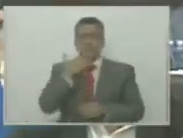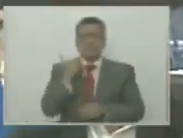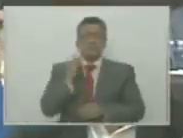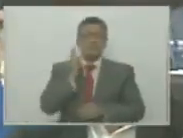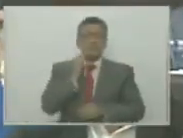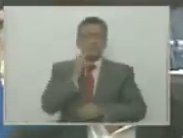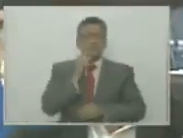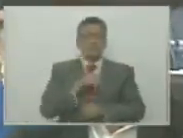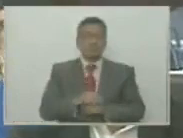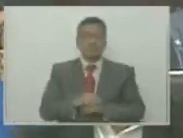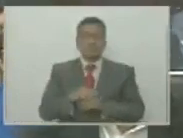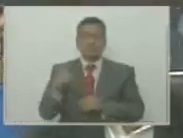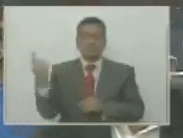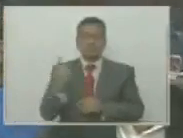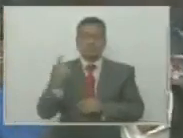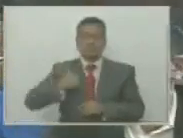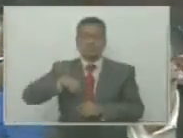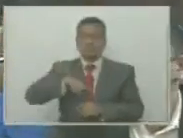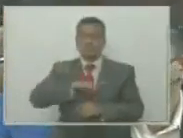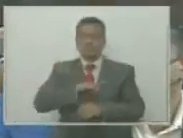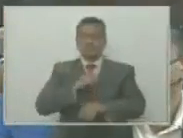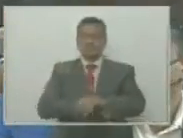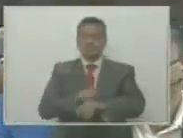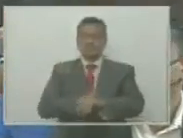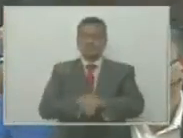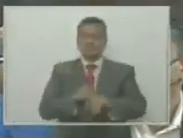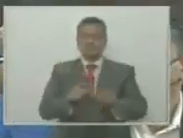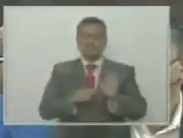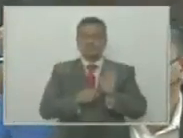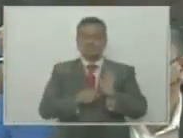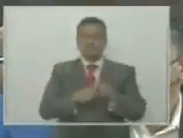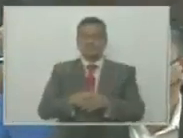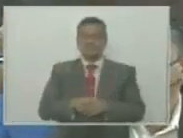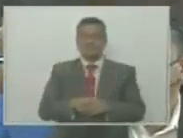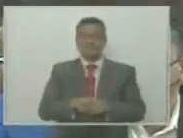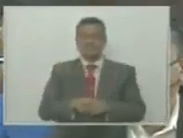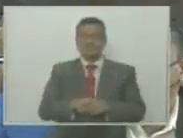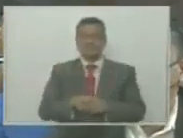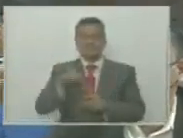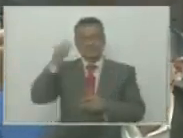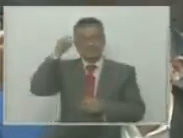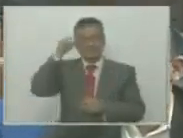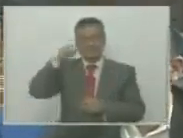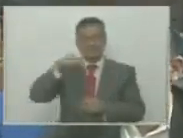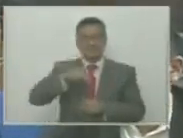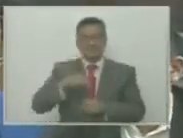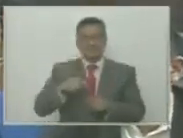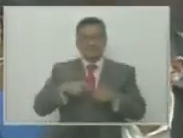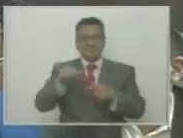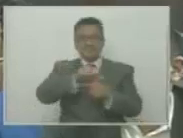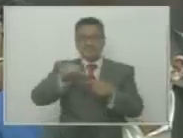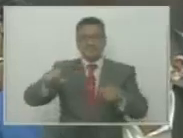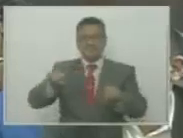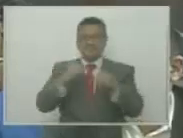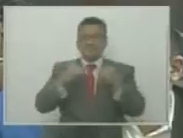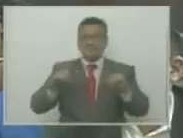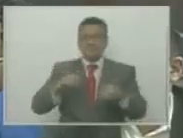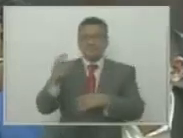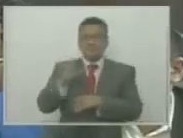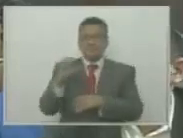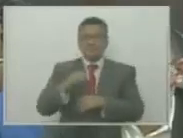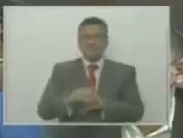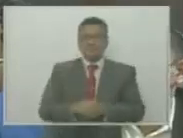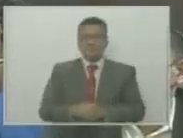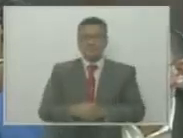ejemplo que llevamos nosotros en este momento cuando hoy, en esta semana aniversaria de la ciudad de